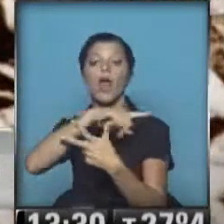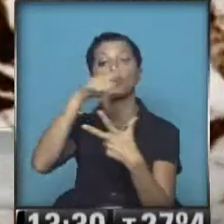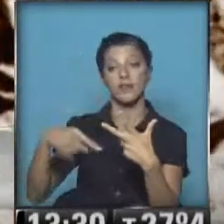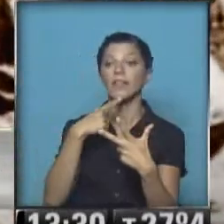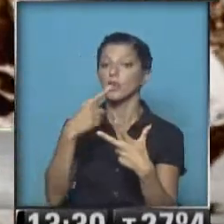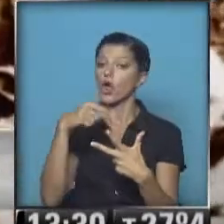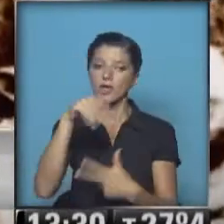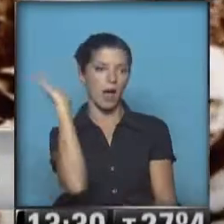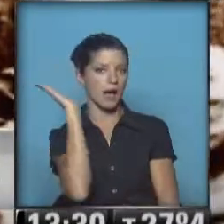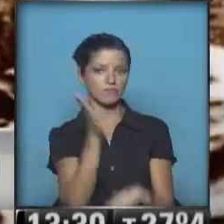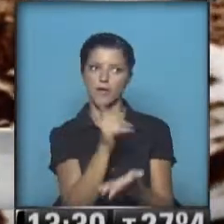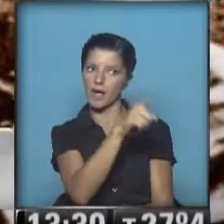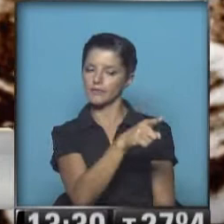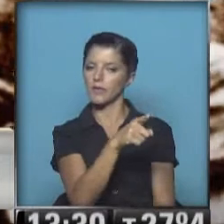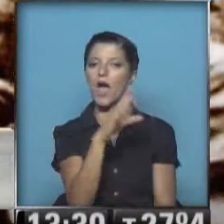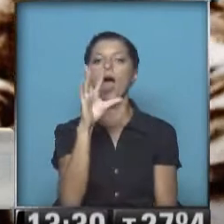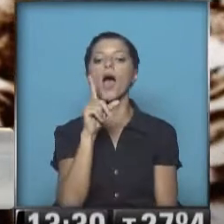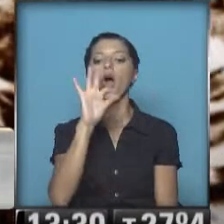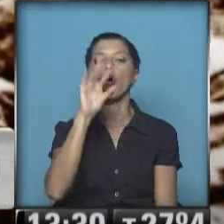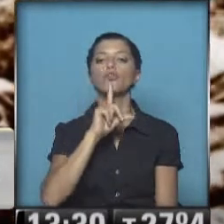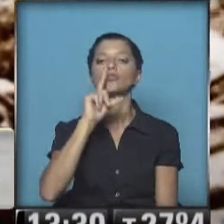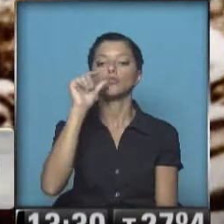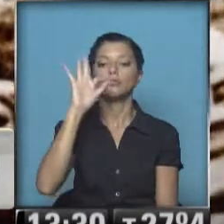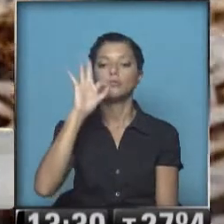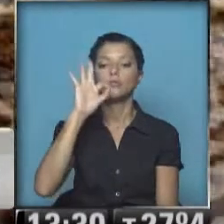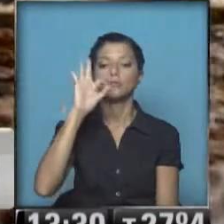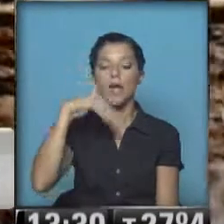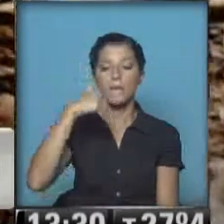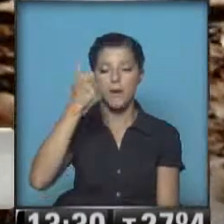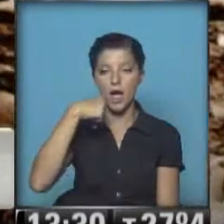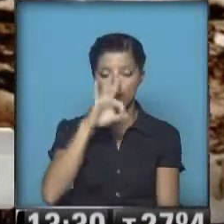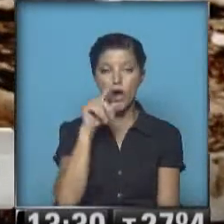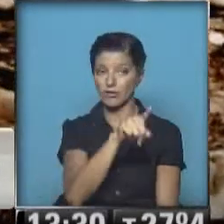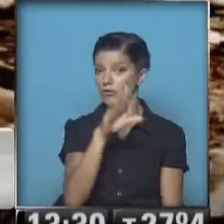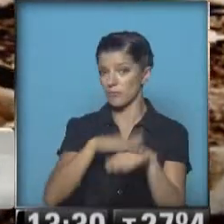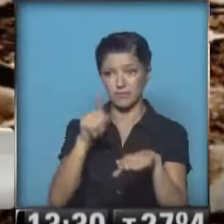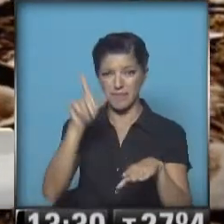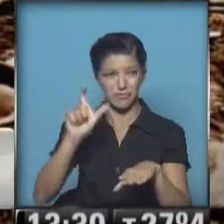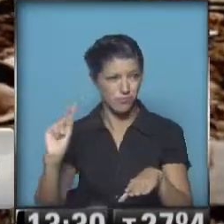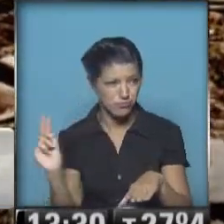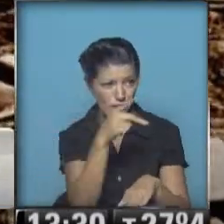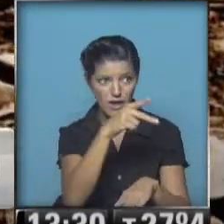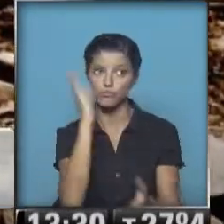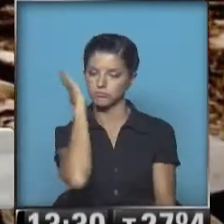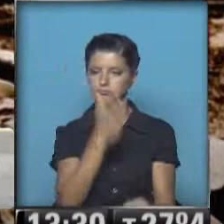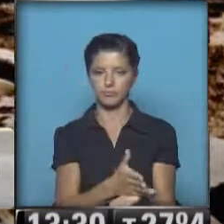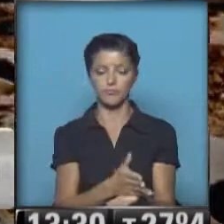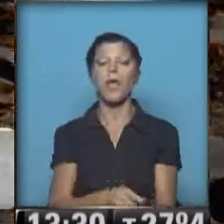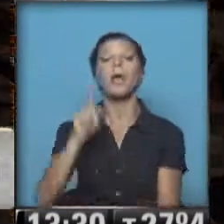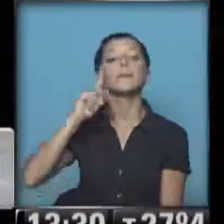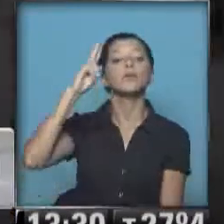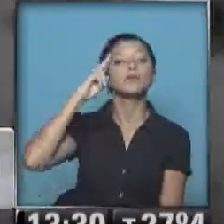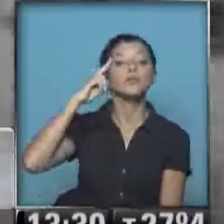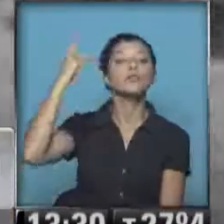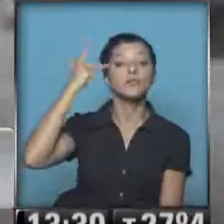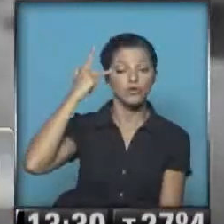de castigar al gobierno otomano por los crímenes contra la humanidad cometidos. En 1918, los aliados se